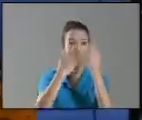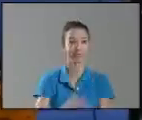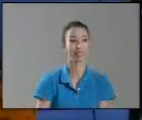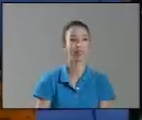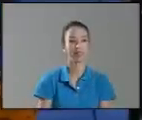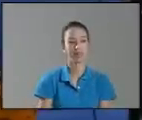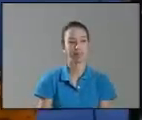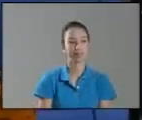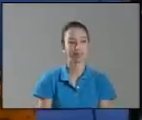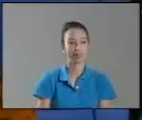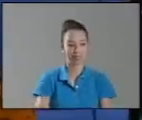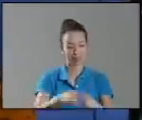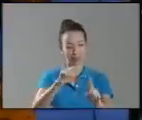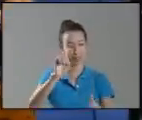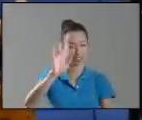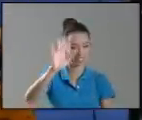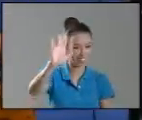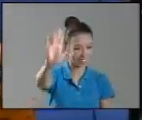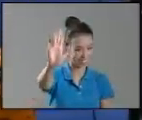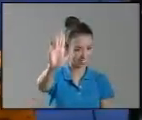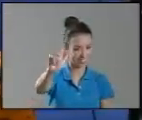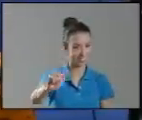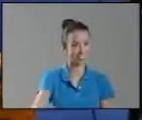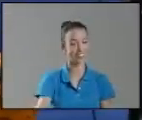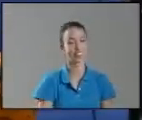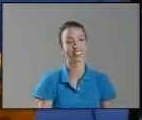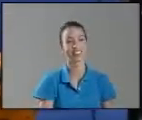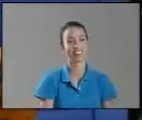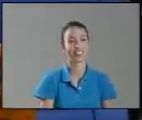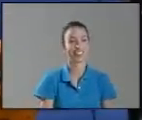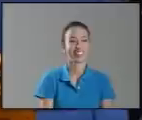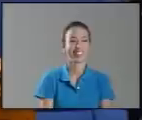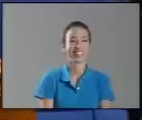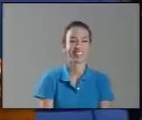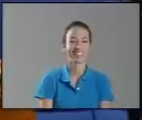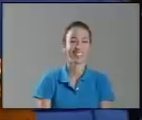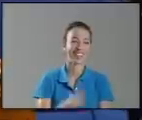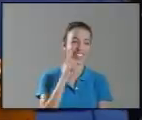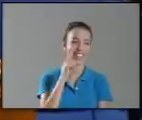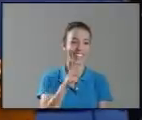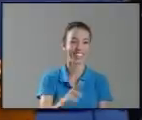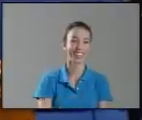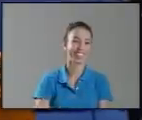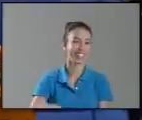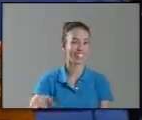Hermano, que me rebajaron el tiempo de predica, a ver,